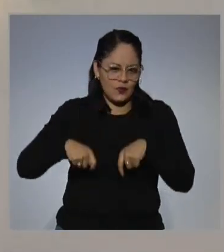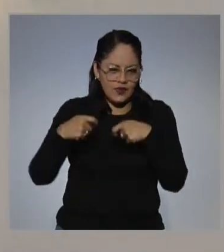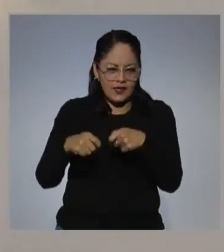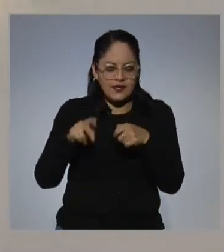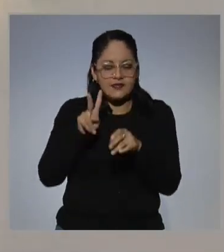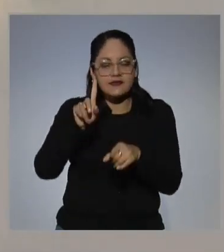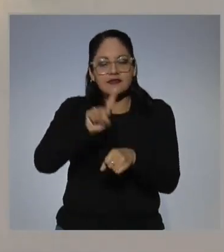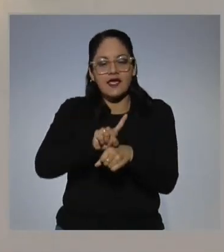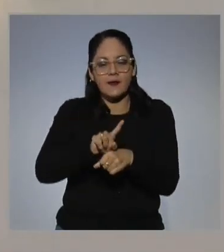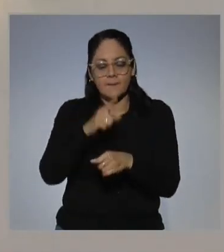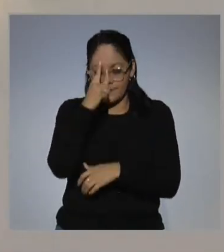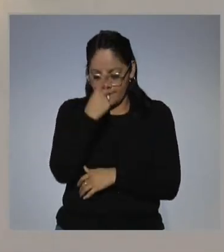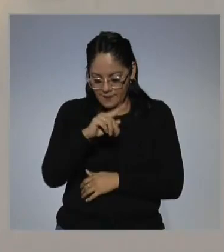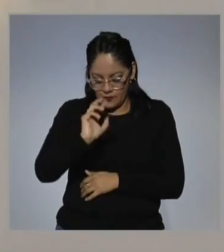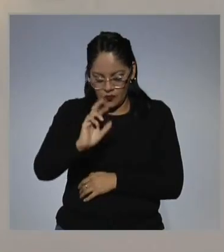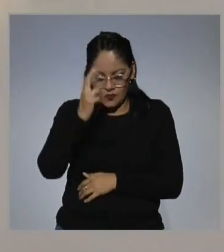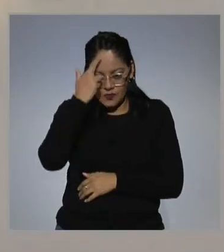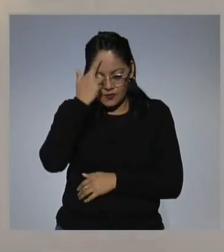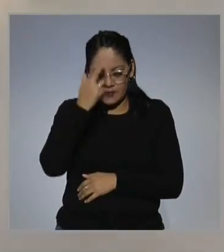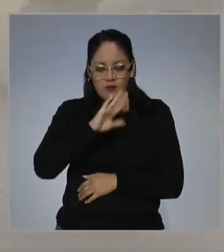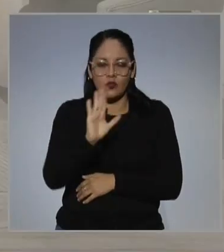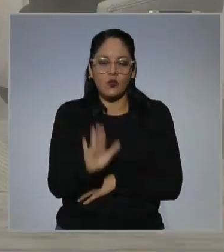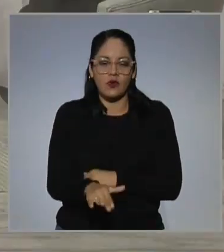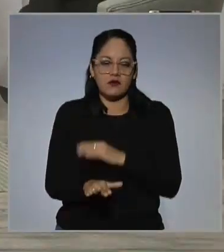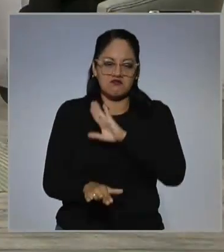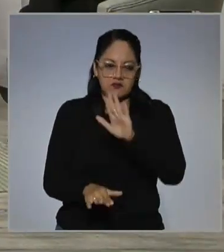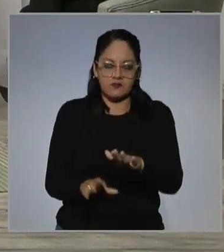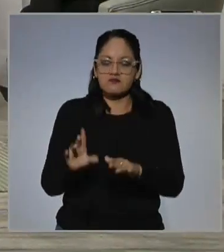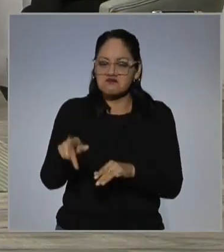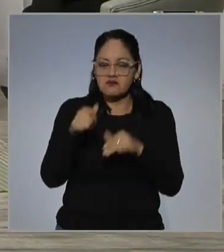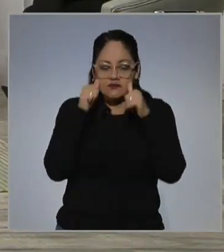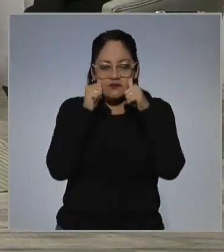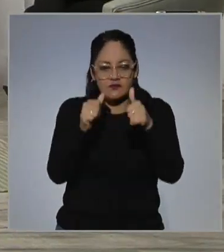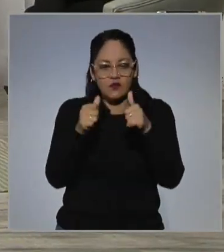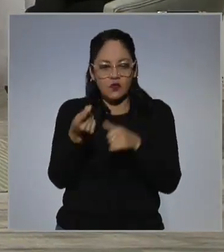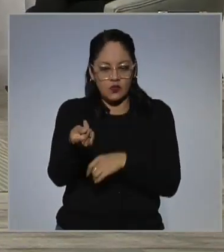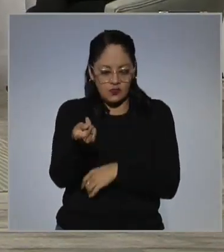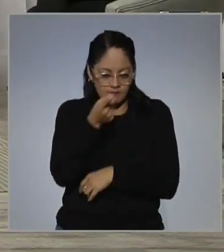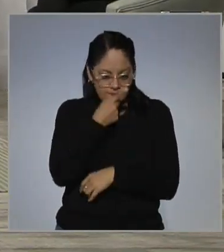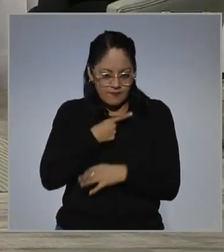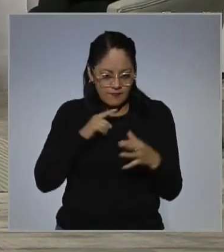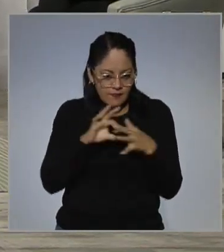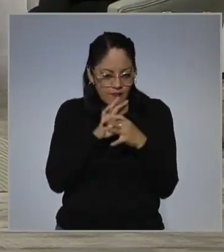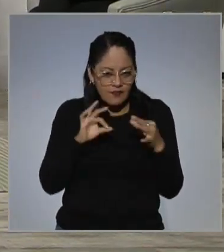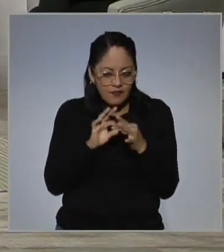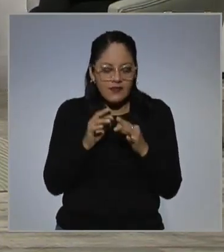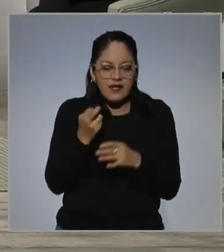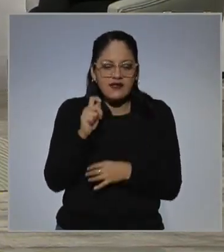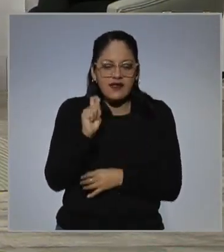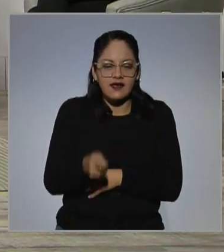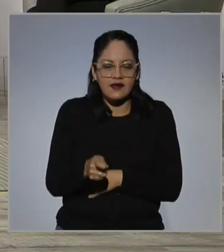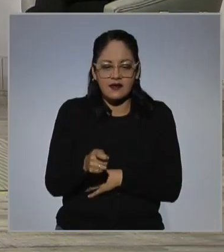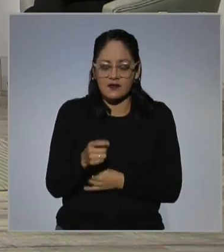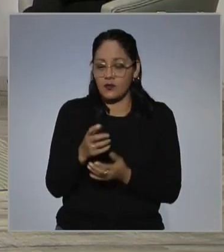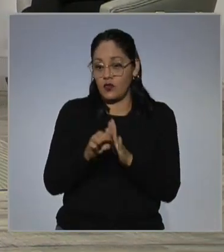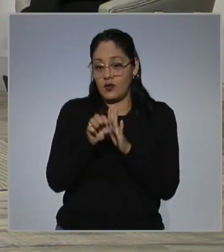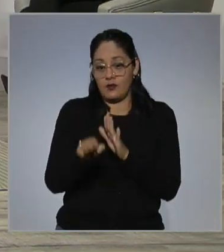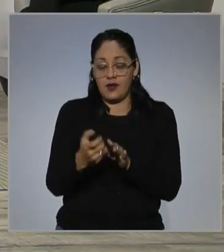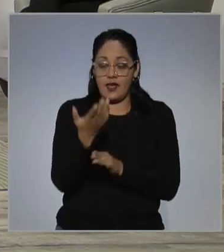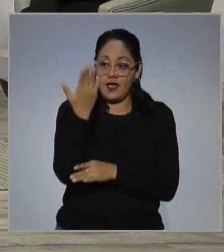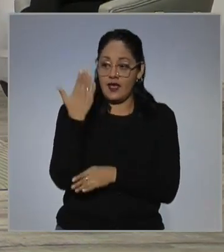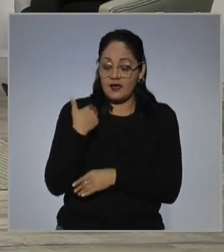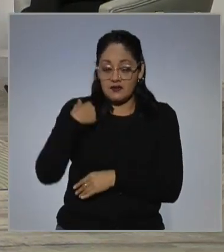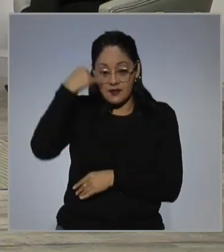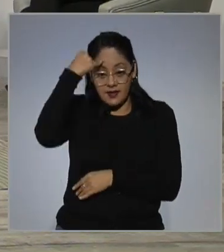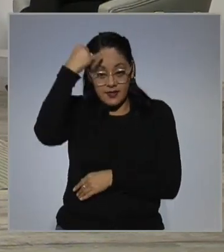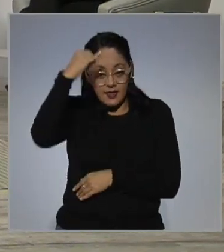esta celebración para recordar a los muertos. Pero te escuchábamos lo que nos estabas diciendo en torno a lo que significaba el haber dejado atrás esta idea